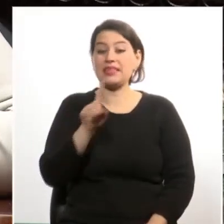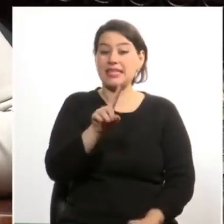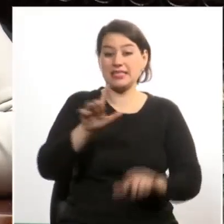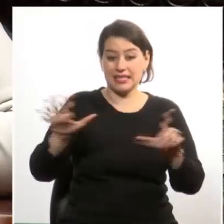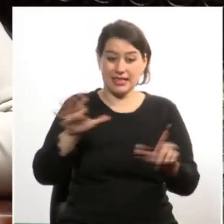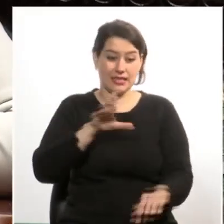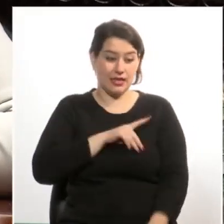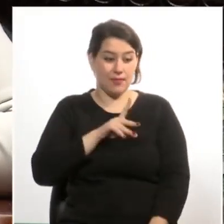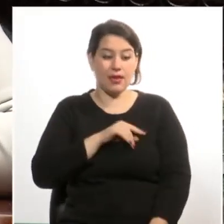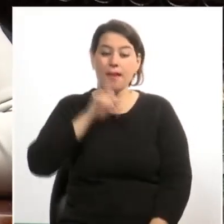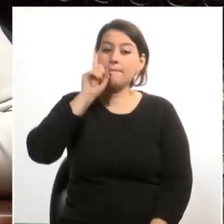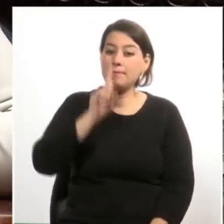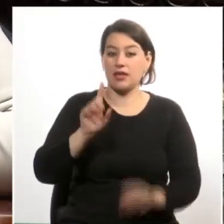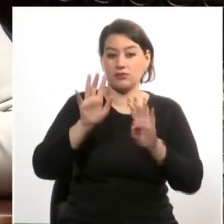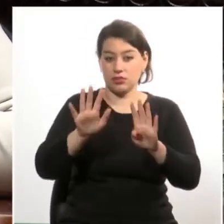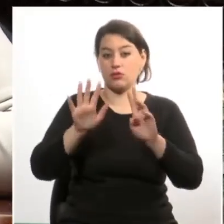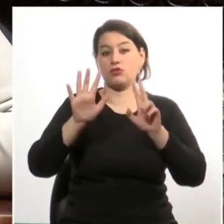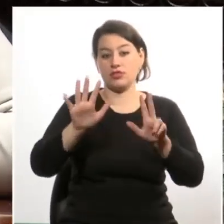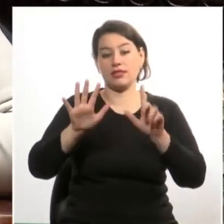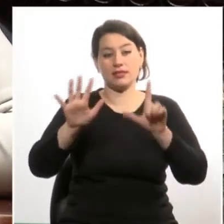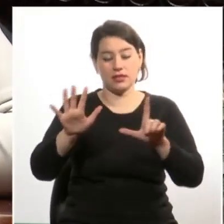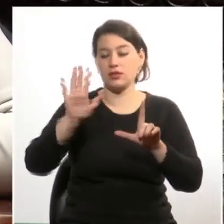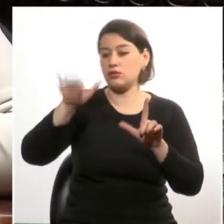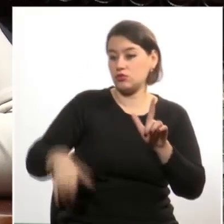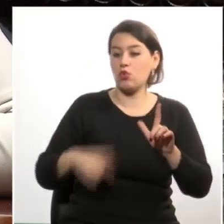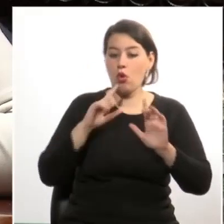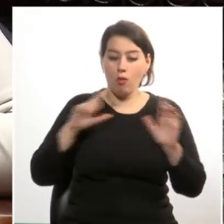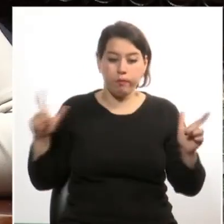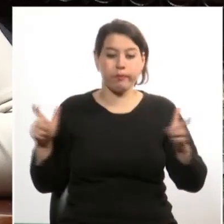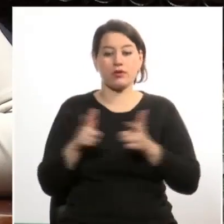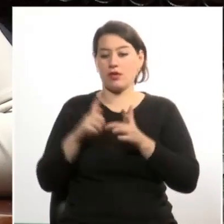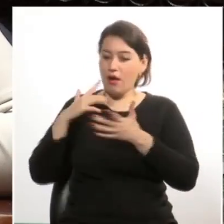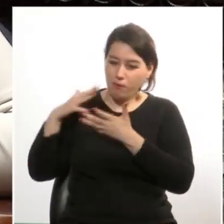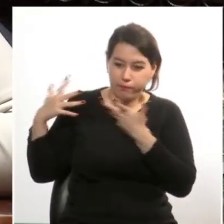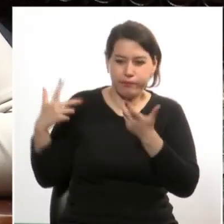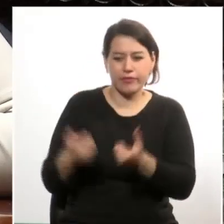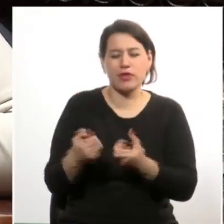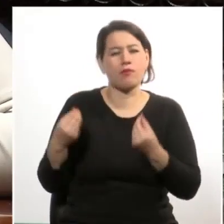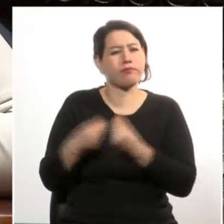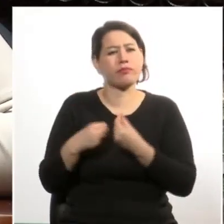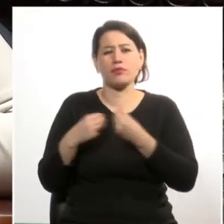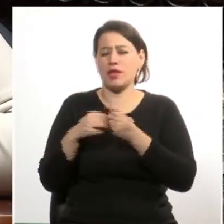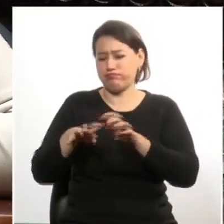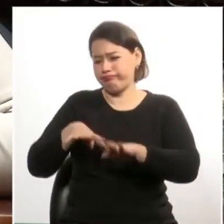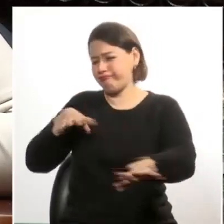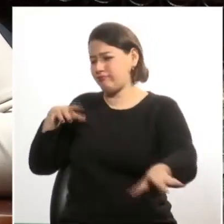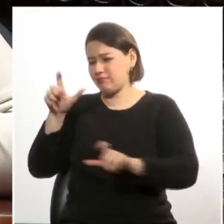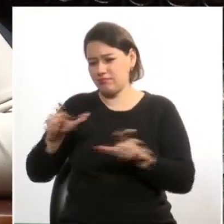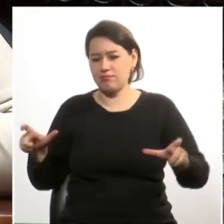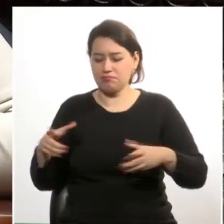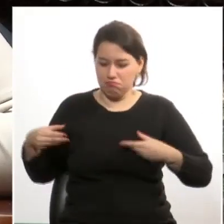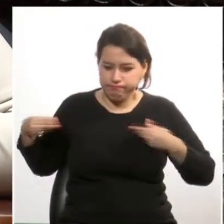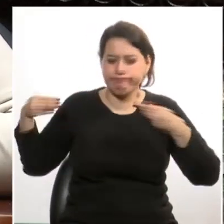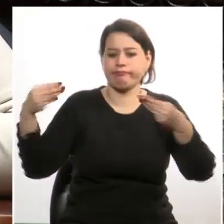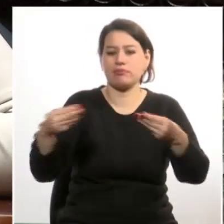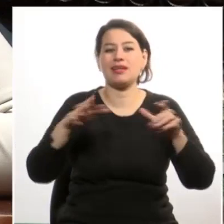de diciembre de 1987, la comisión, acompañada por una multitud, entregó a la Corte